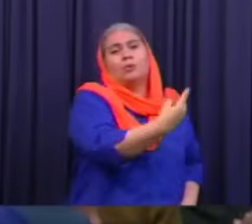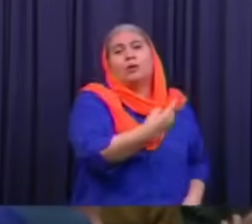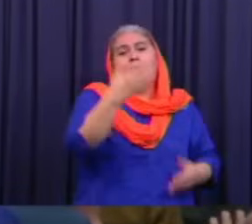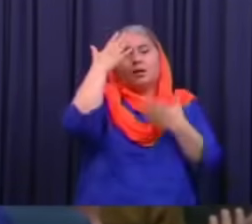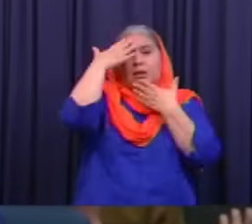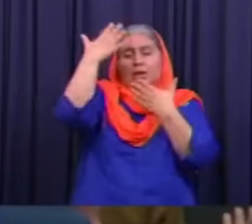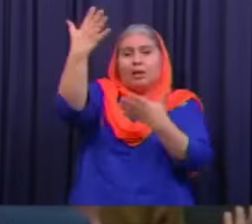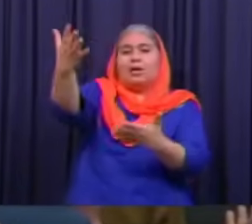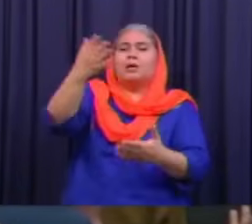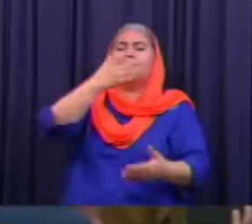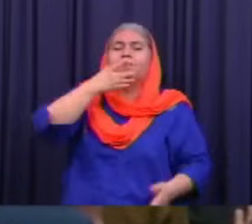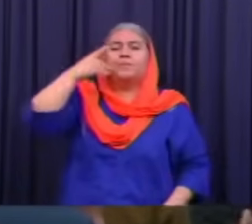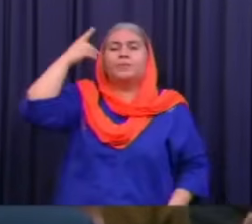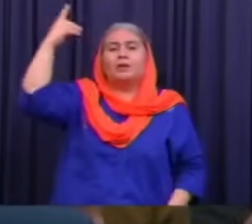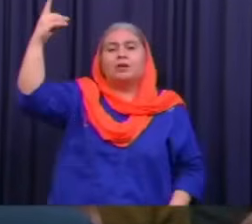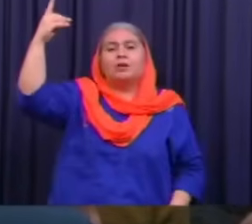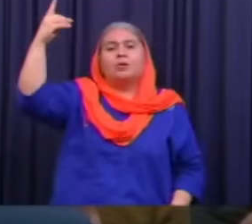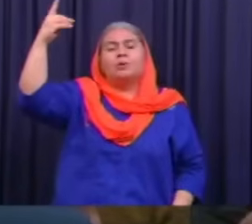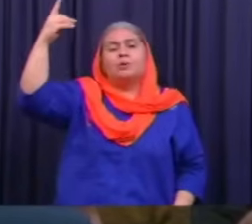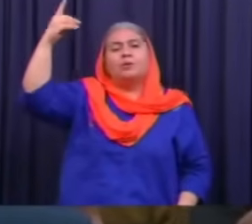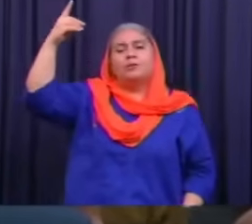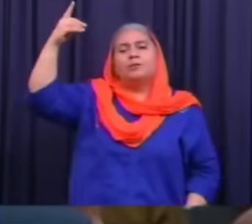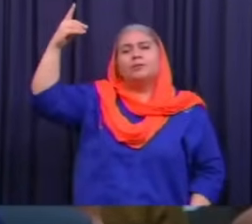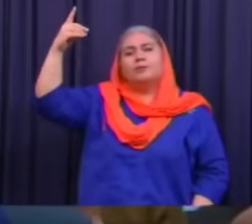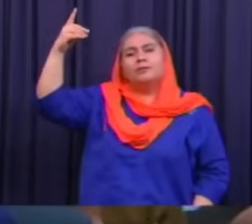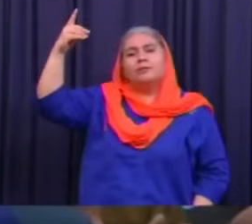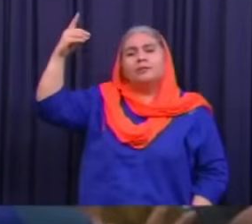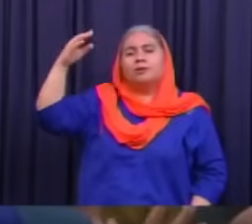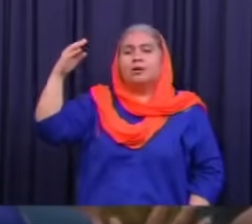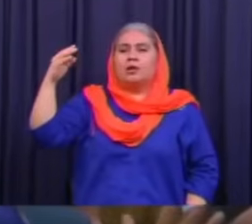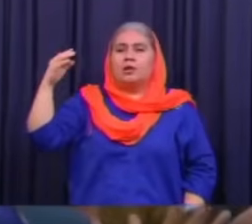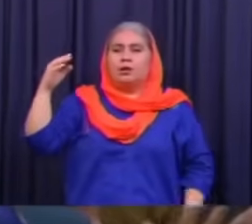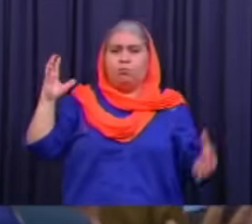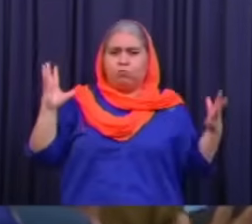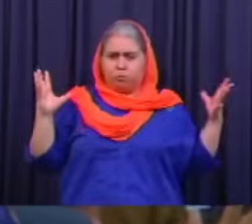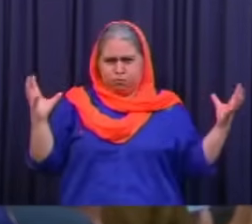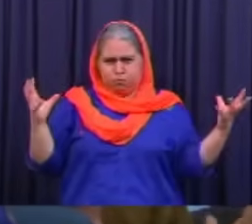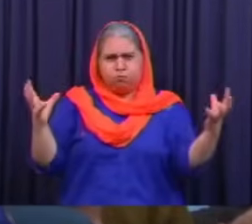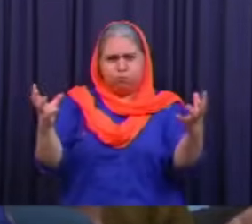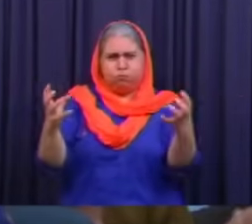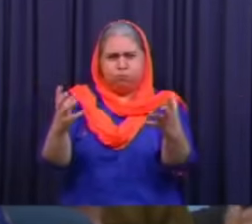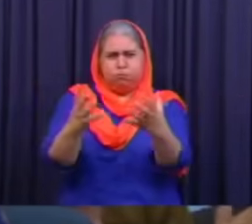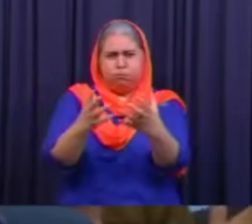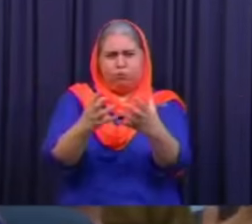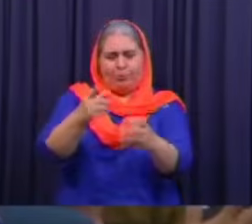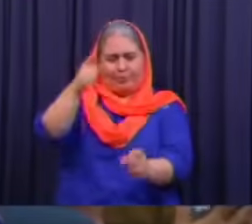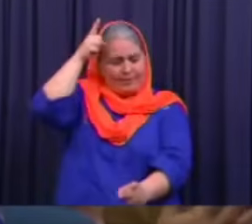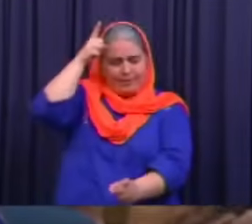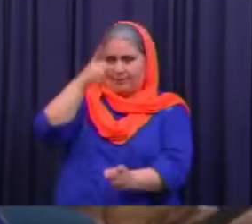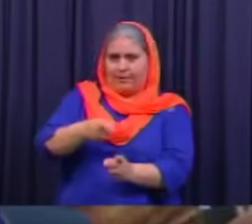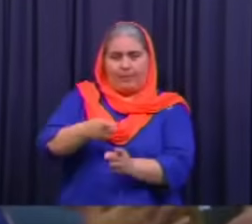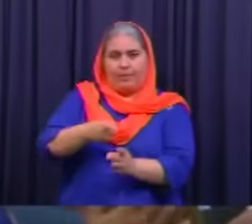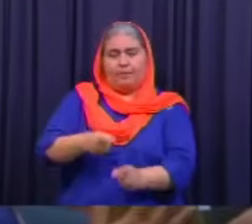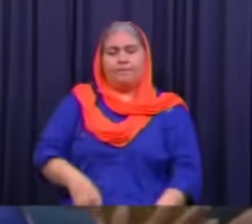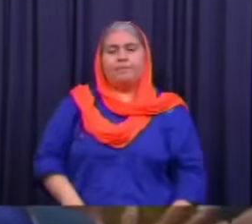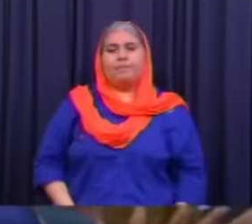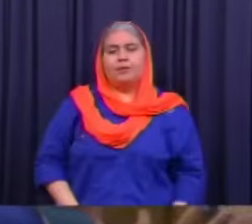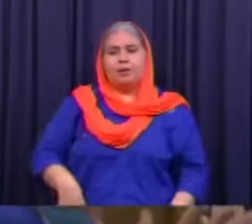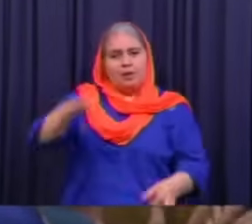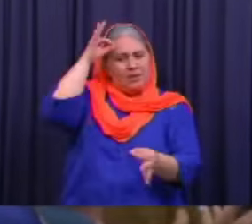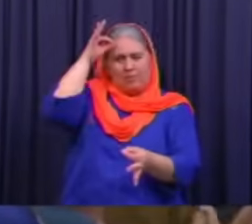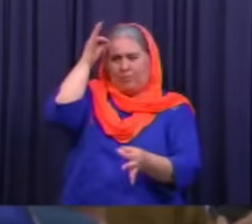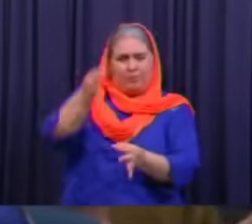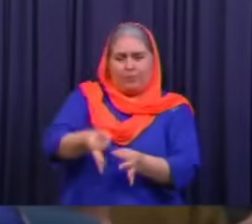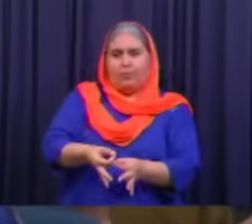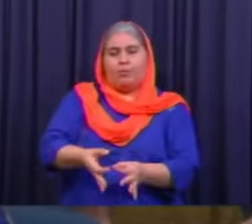gracias por mis hermanos oh Dios que hoy toman una decisión de volver a tus caminos señor por favor llénalos con